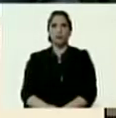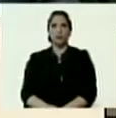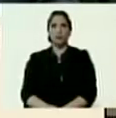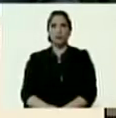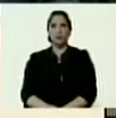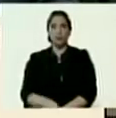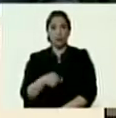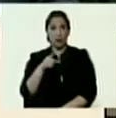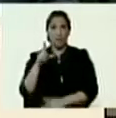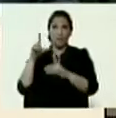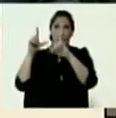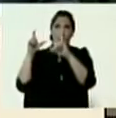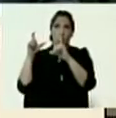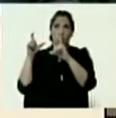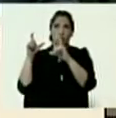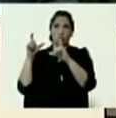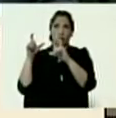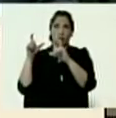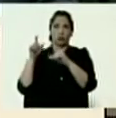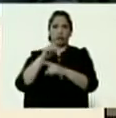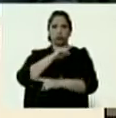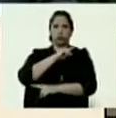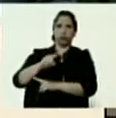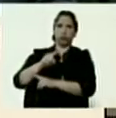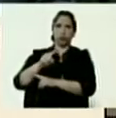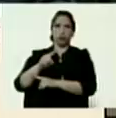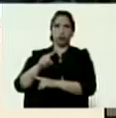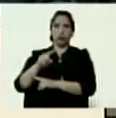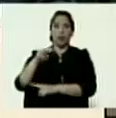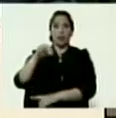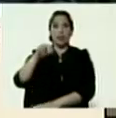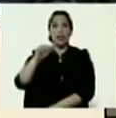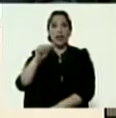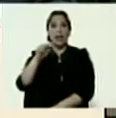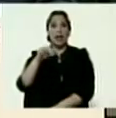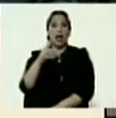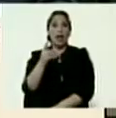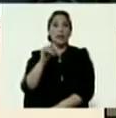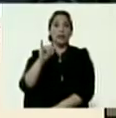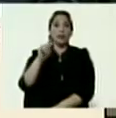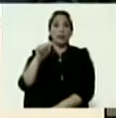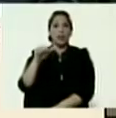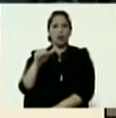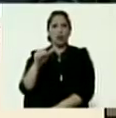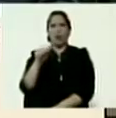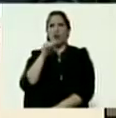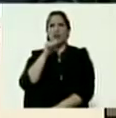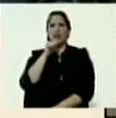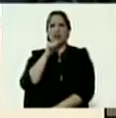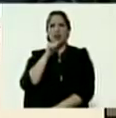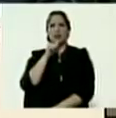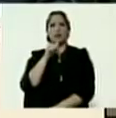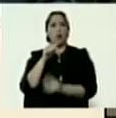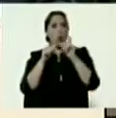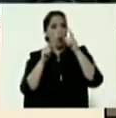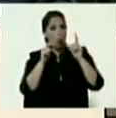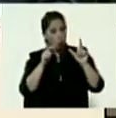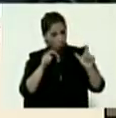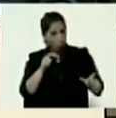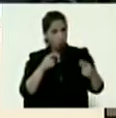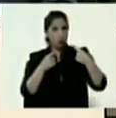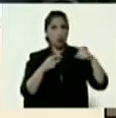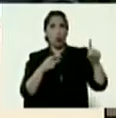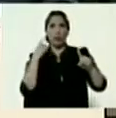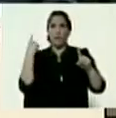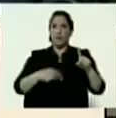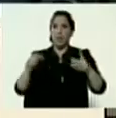Esas fotos recibe la orden Nandito por parte de alias El Brother de que debían ser borradas,